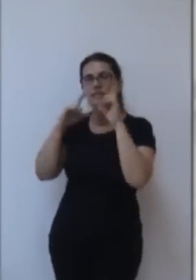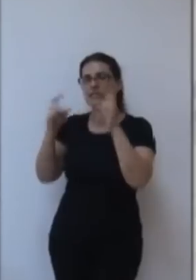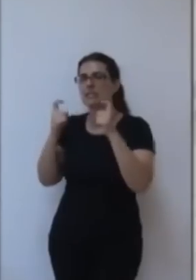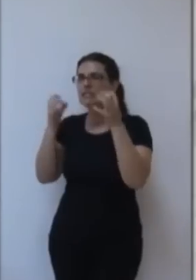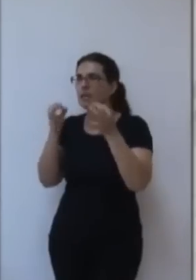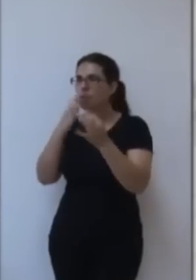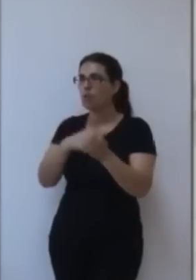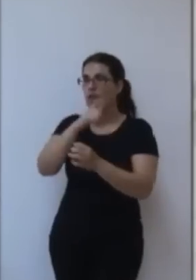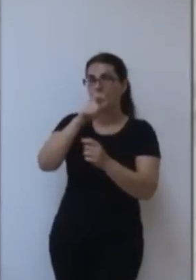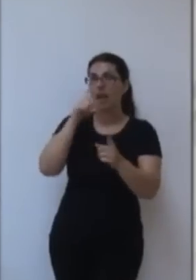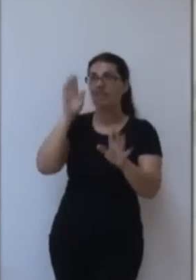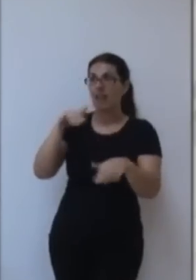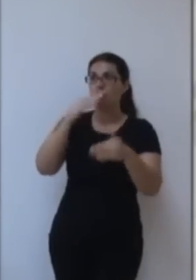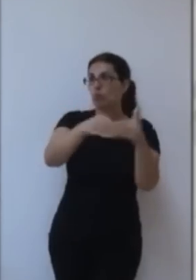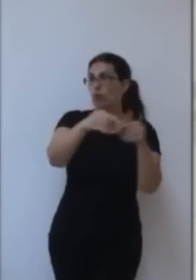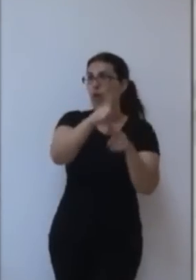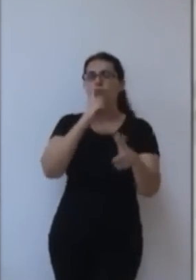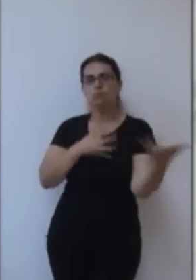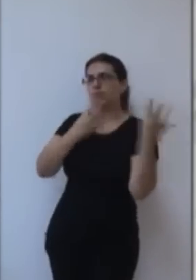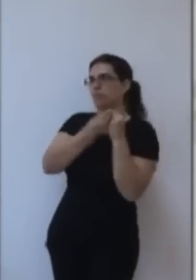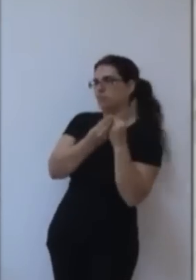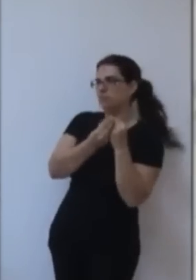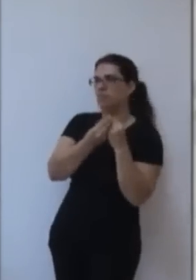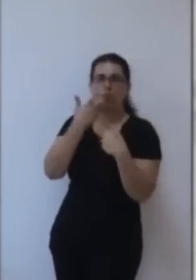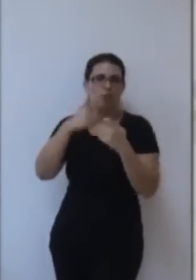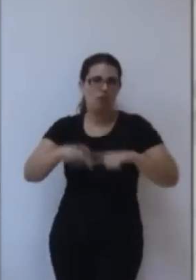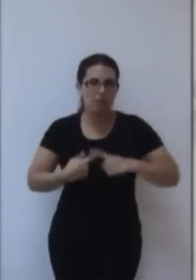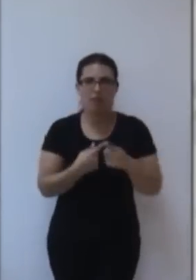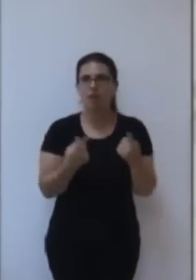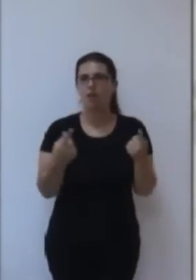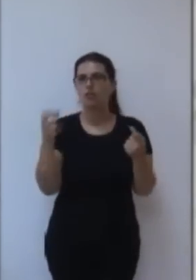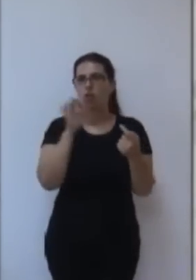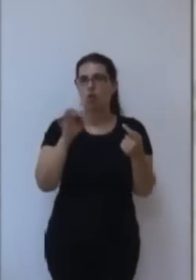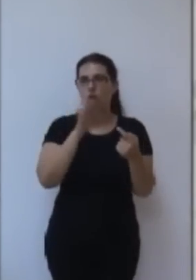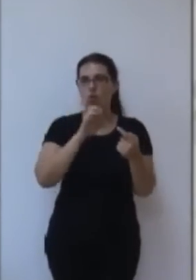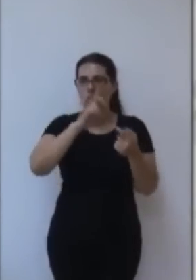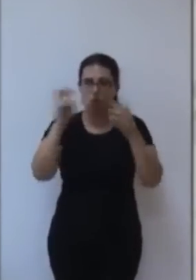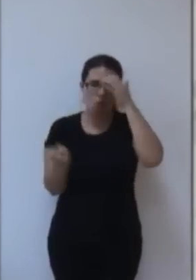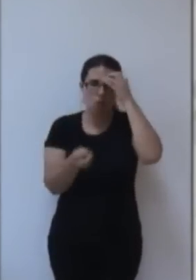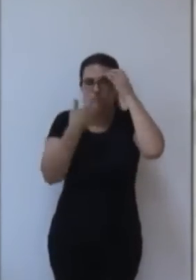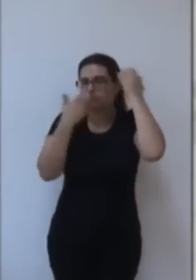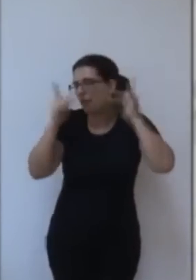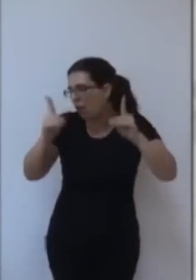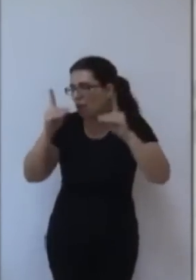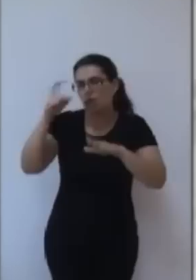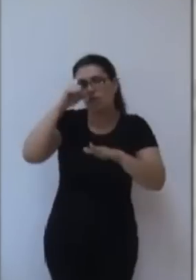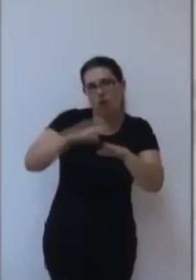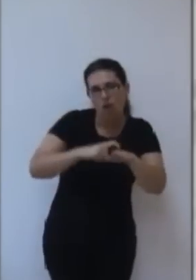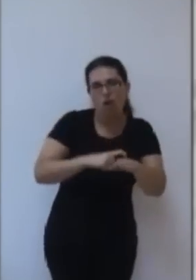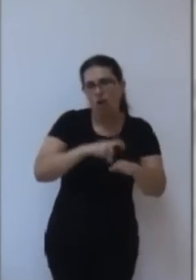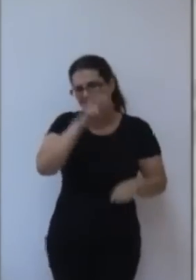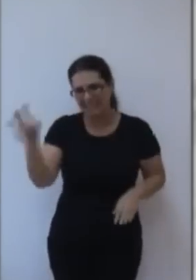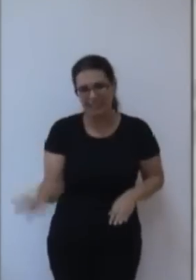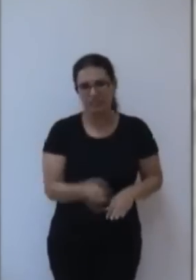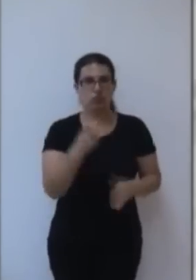con los que van a ser los usuarios finales, las familias, todos los pedagogos, psicólogos, toda la